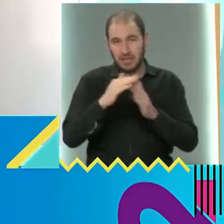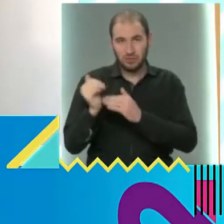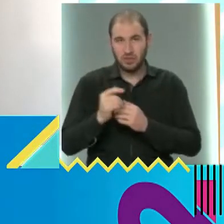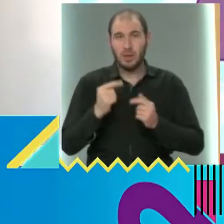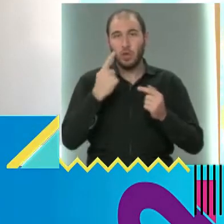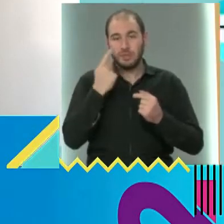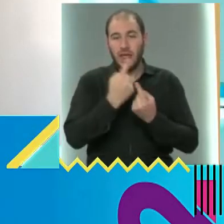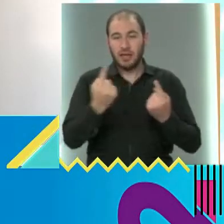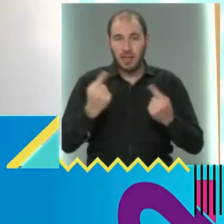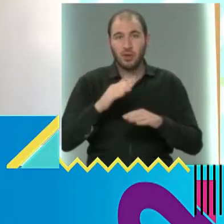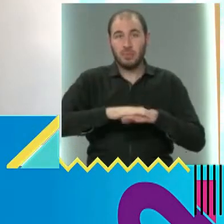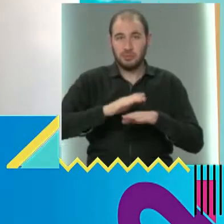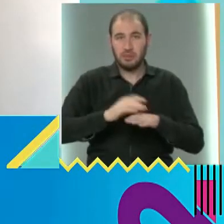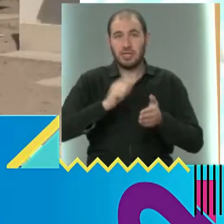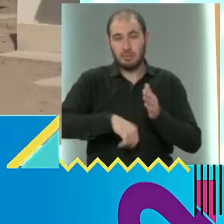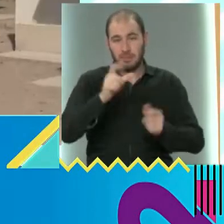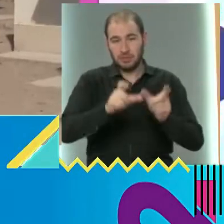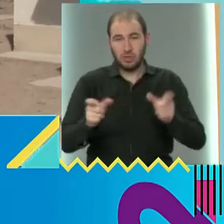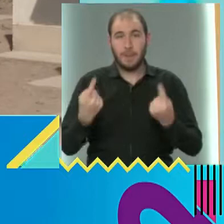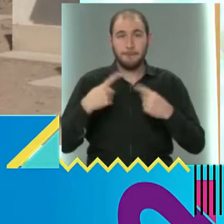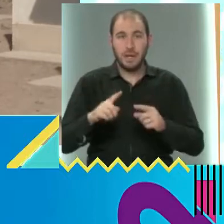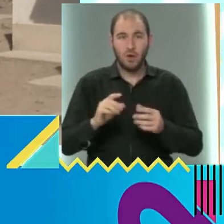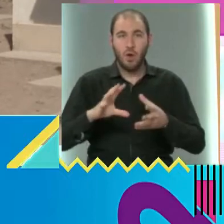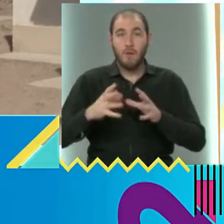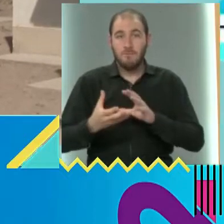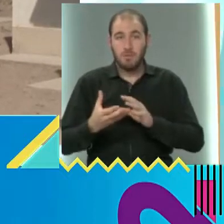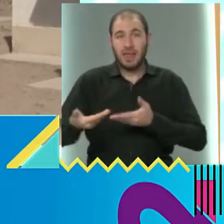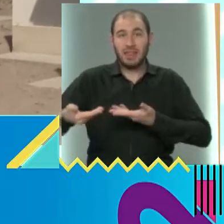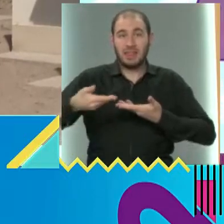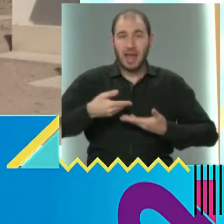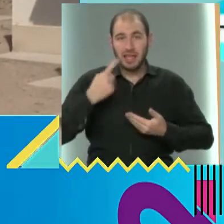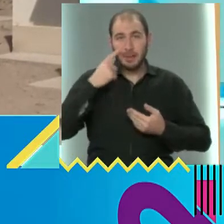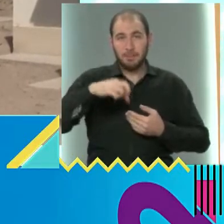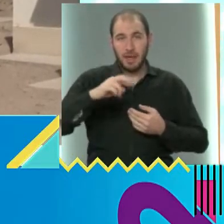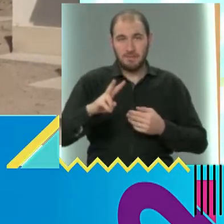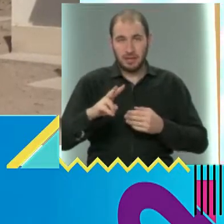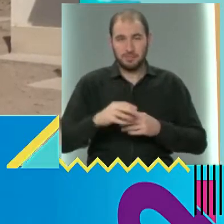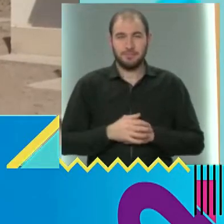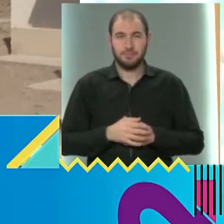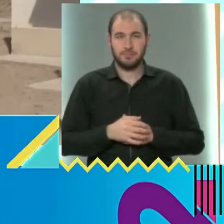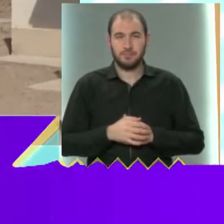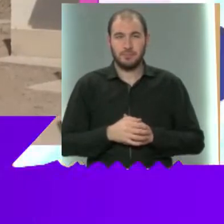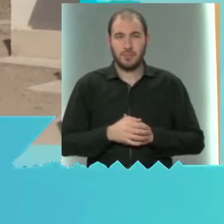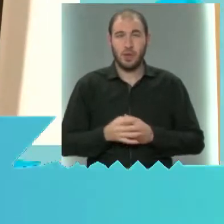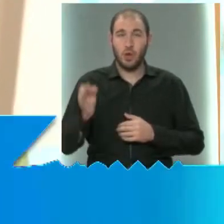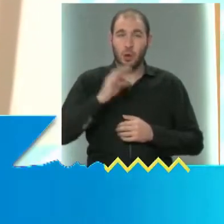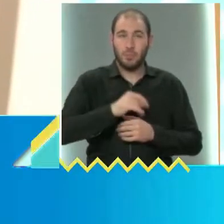tiene la potestad de poder inscribir a la gente, pero a través de un sistema que nos provee el IPB centralizado. Entonces, o por ejemplo, al día de hoy te doy un dato,